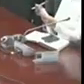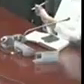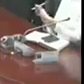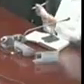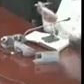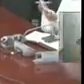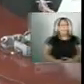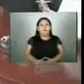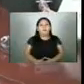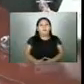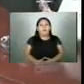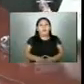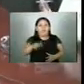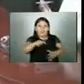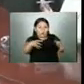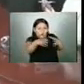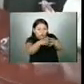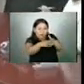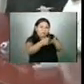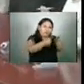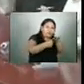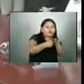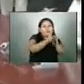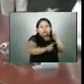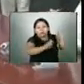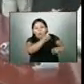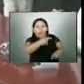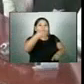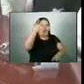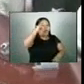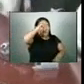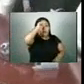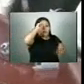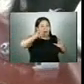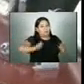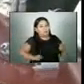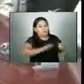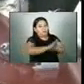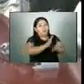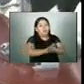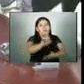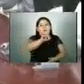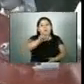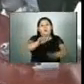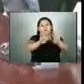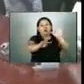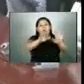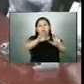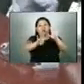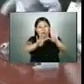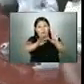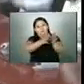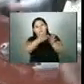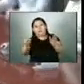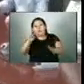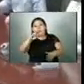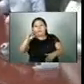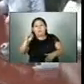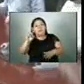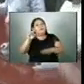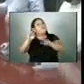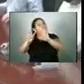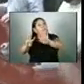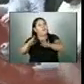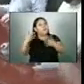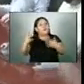nuevamente la comisión especial que investiga el pago de sobresueldos en gobiernos entre 1989 y 2019. Esta vez fueron citados